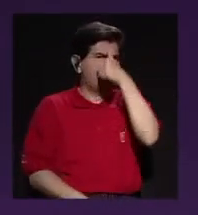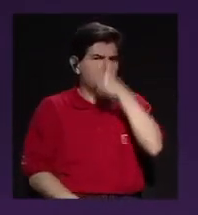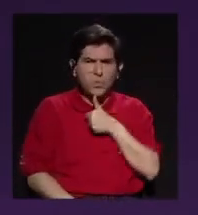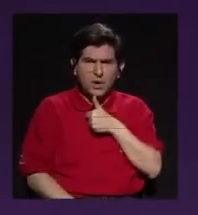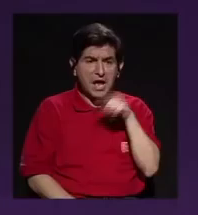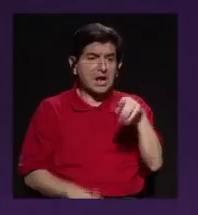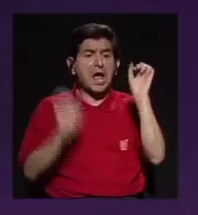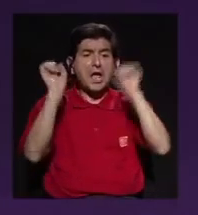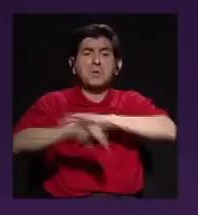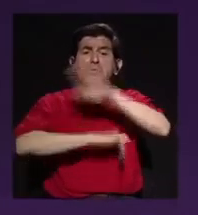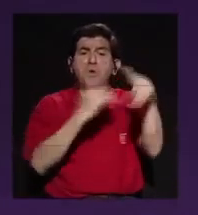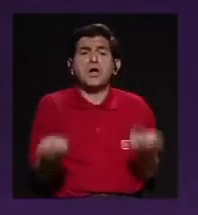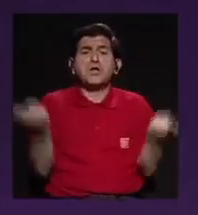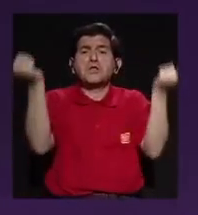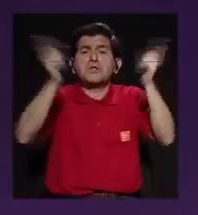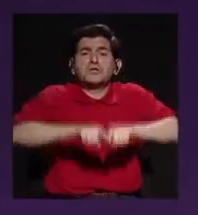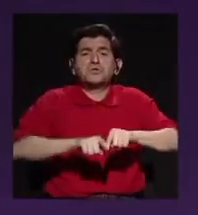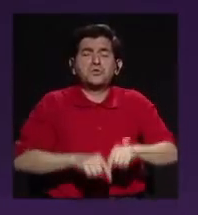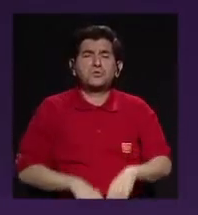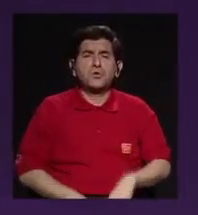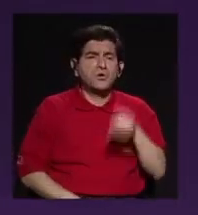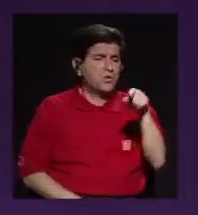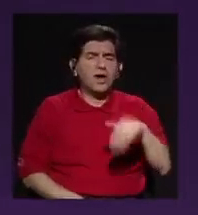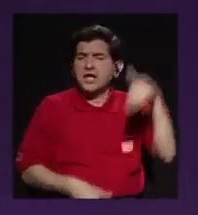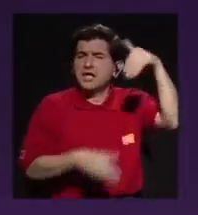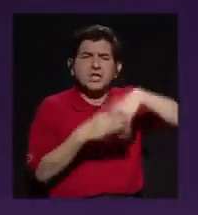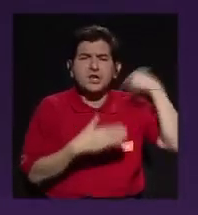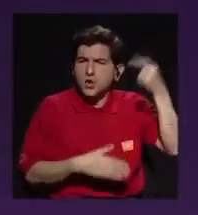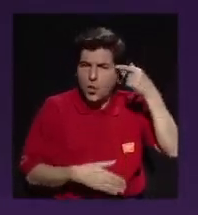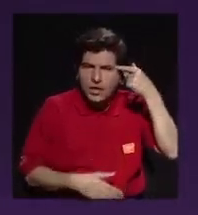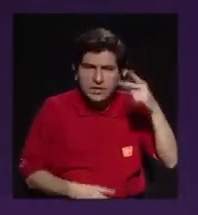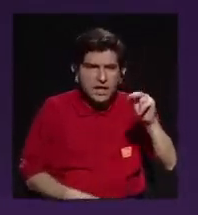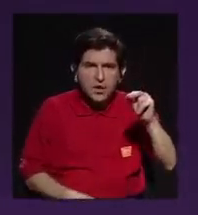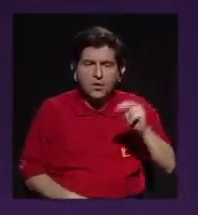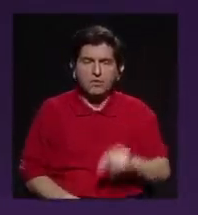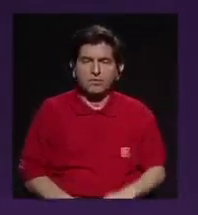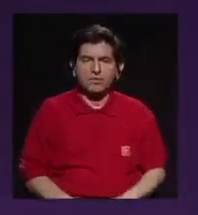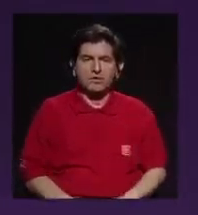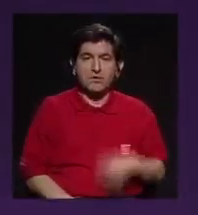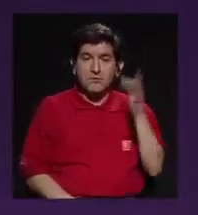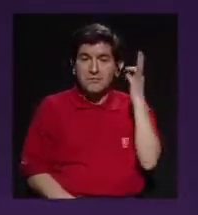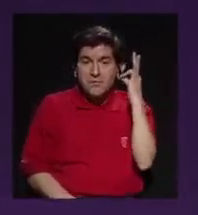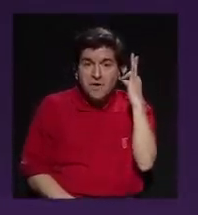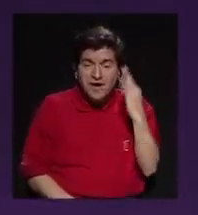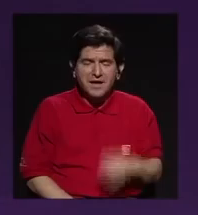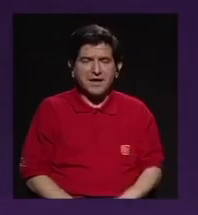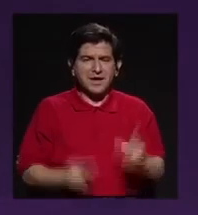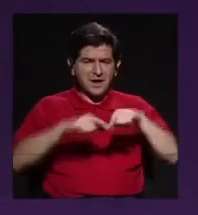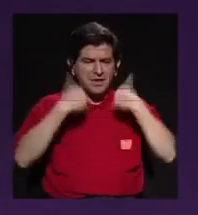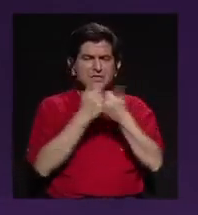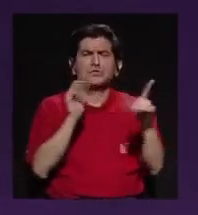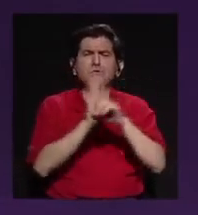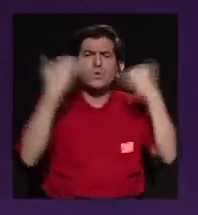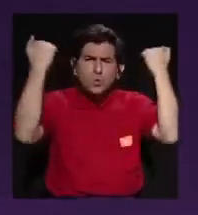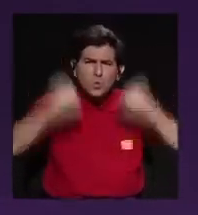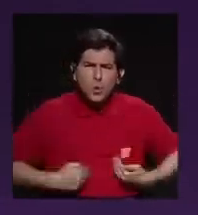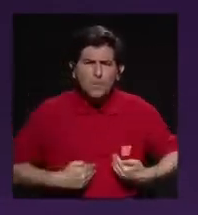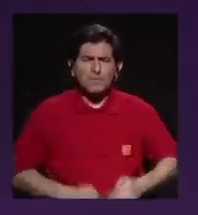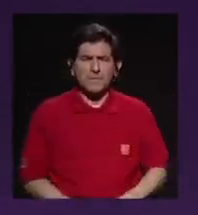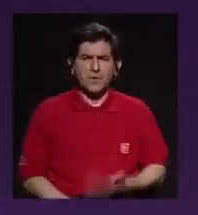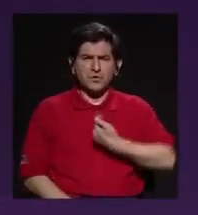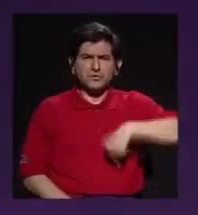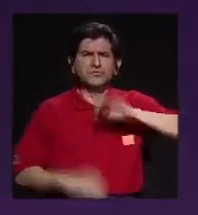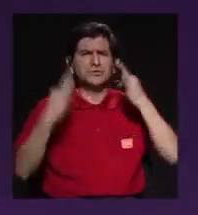donde ahí puede pasar cualquier cosa porque no hay interferencia del Estado? Somos las feministas, los grupos de derechos humanos, ¿verdad? Que hemos más